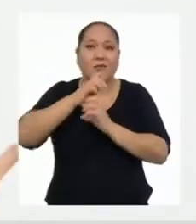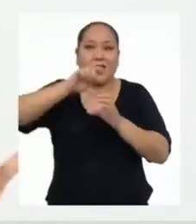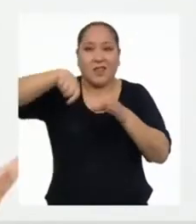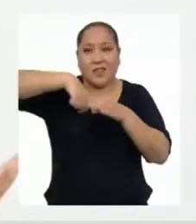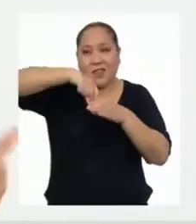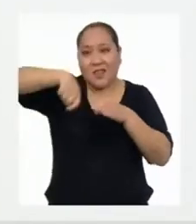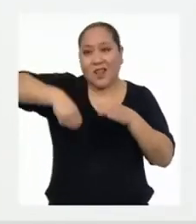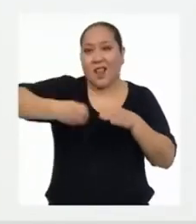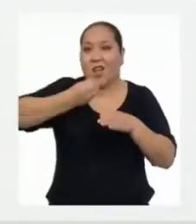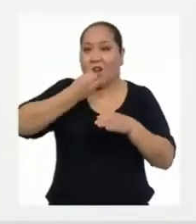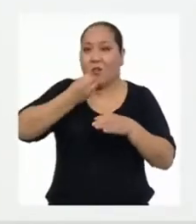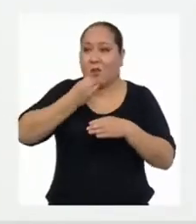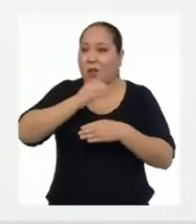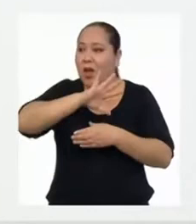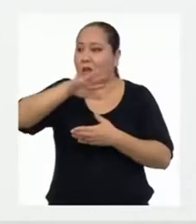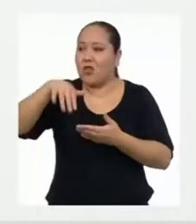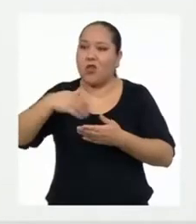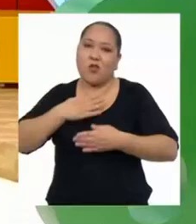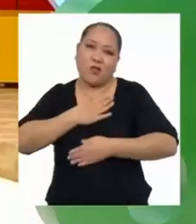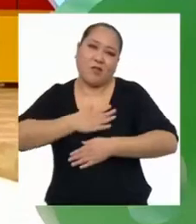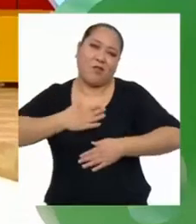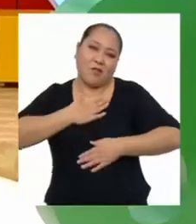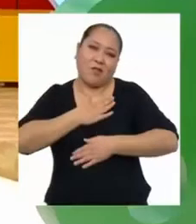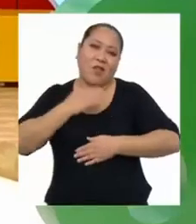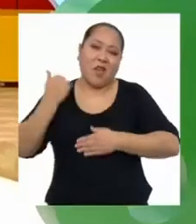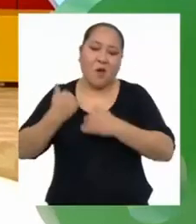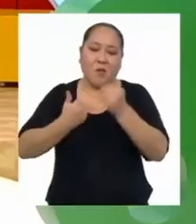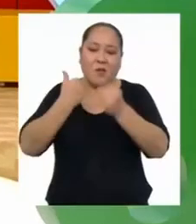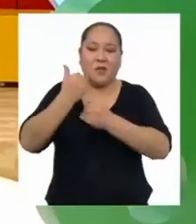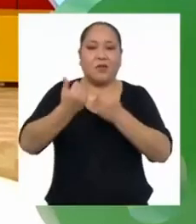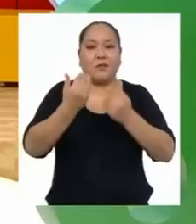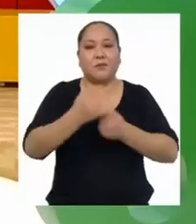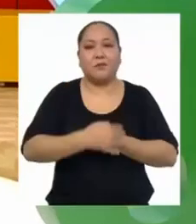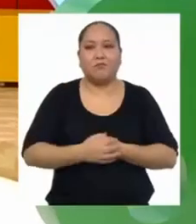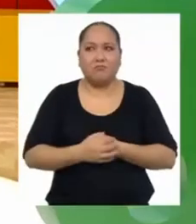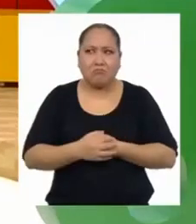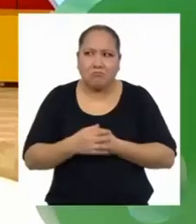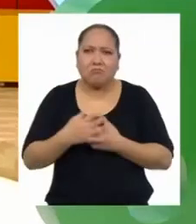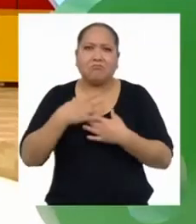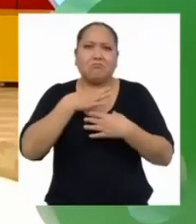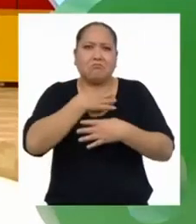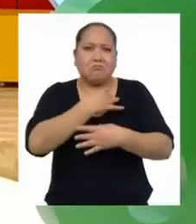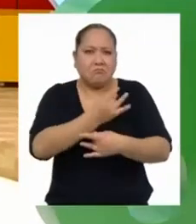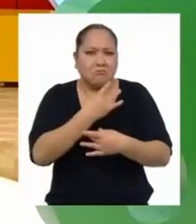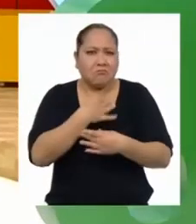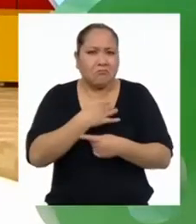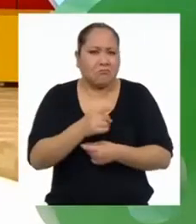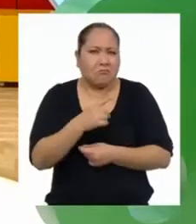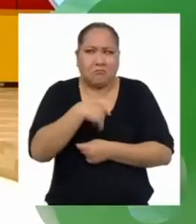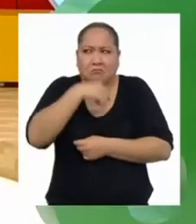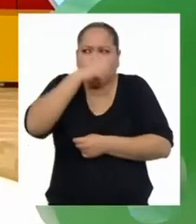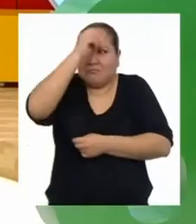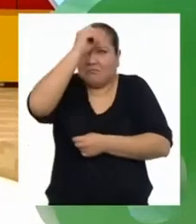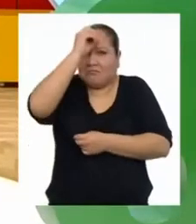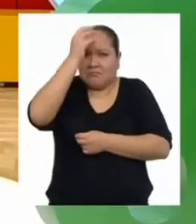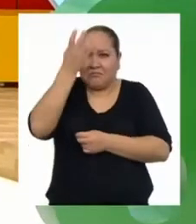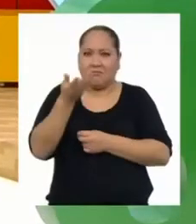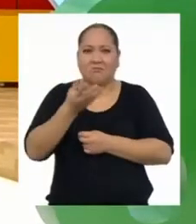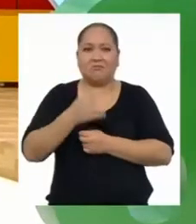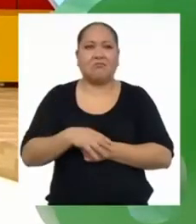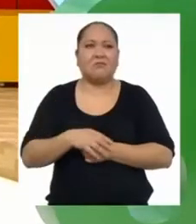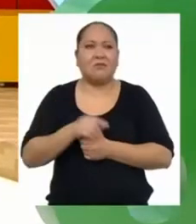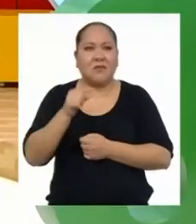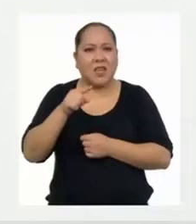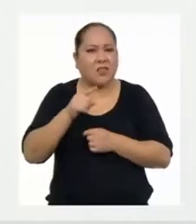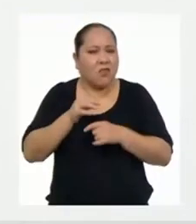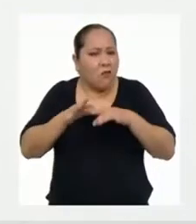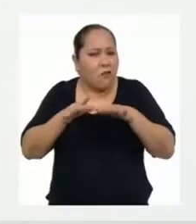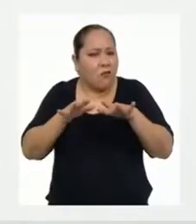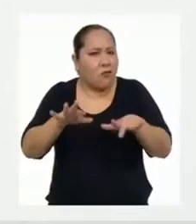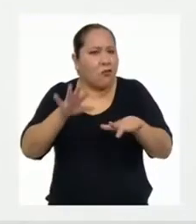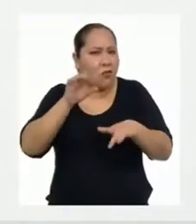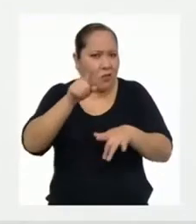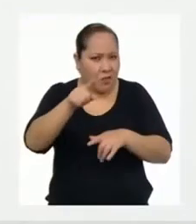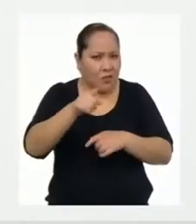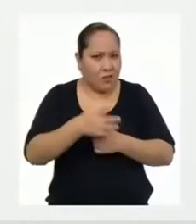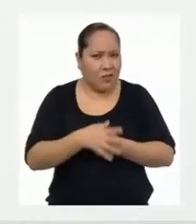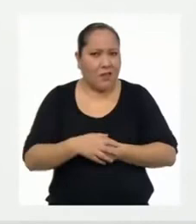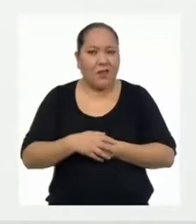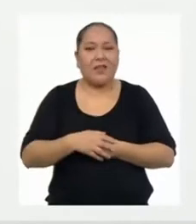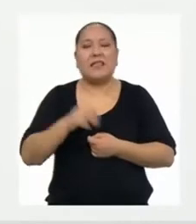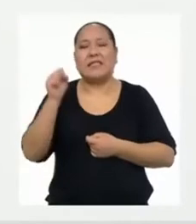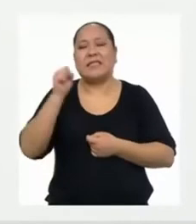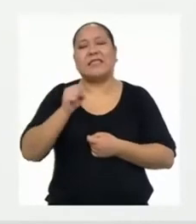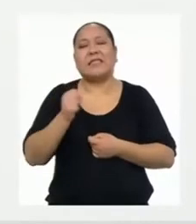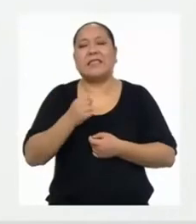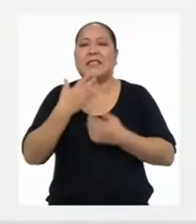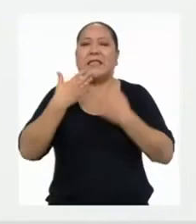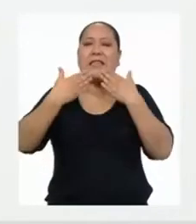mientras todos disfrutan del proceso. ¡Qué interesante! No lo sabía. ¿Y así influyó ella en ti? Así es.